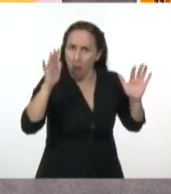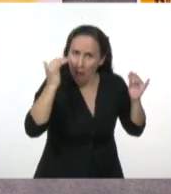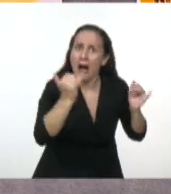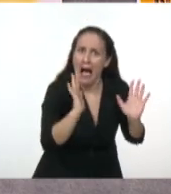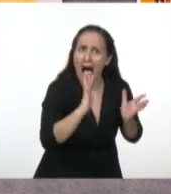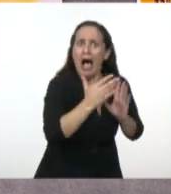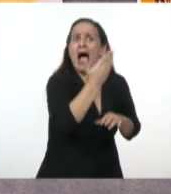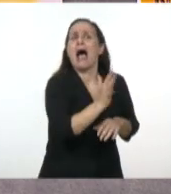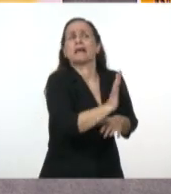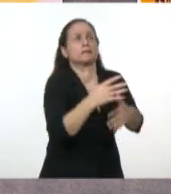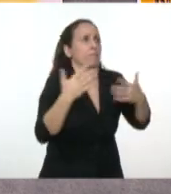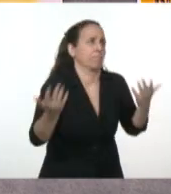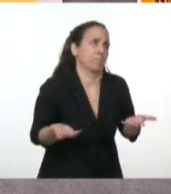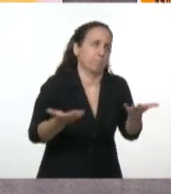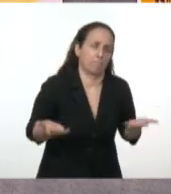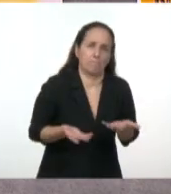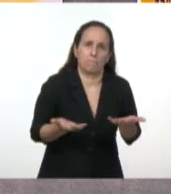¿no? No sé,